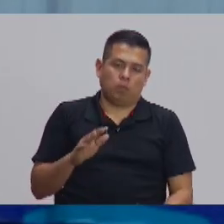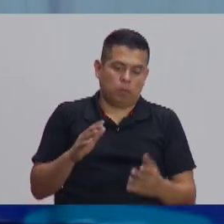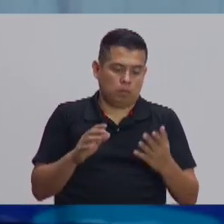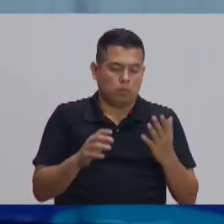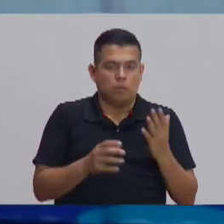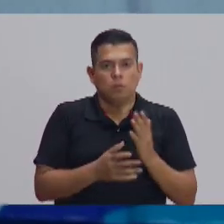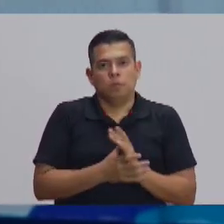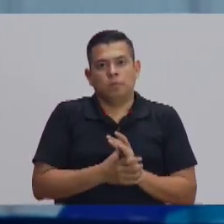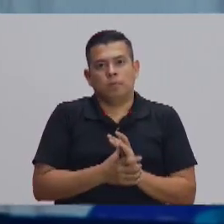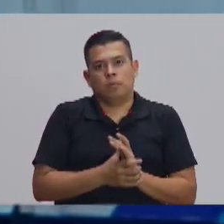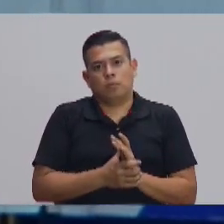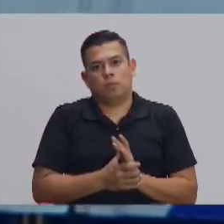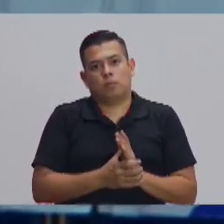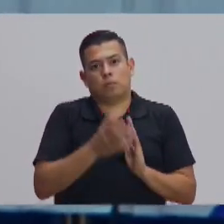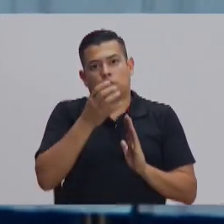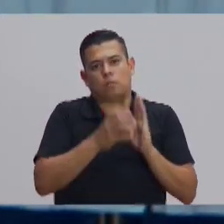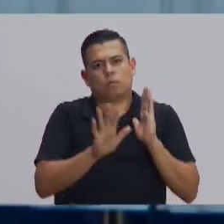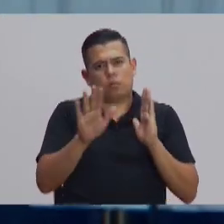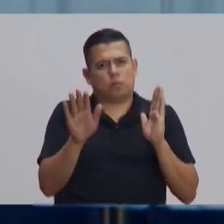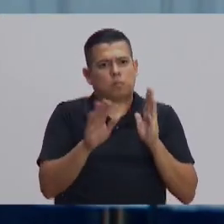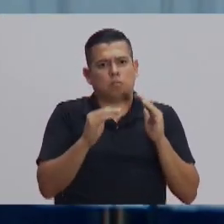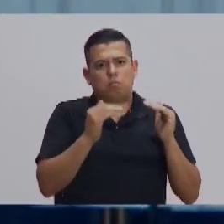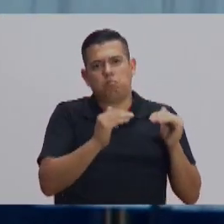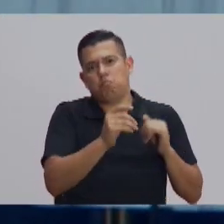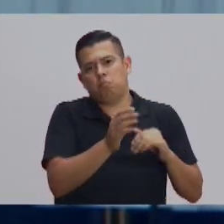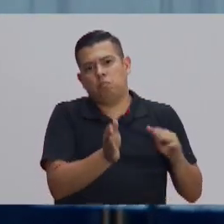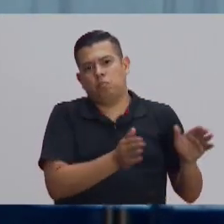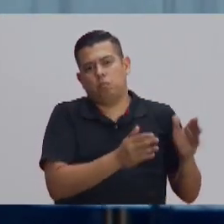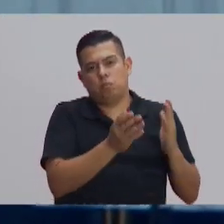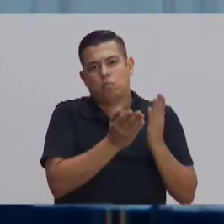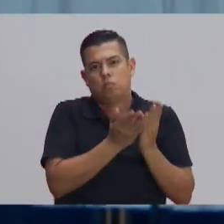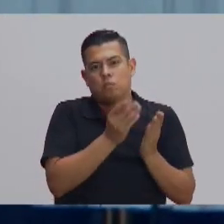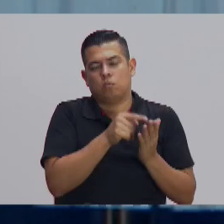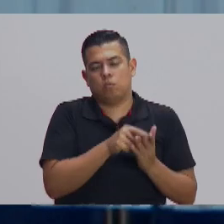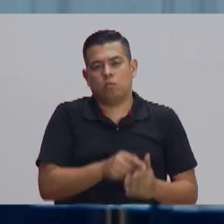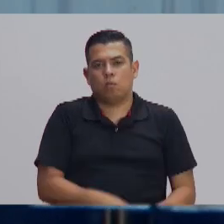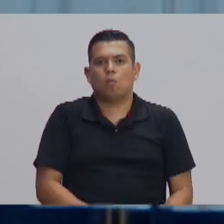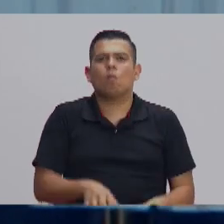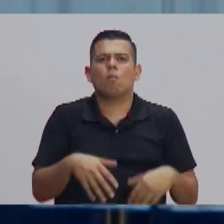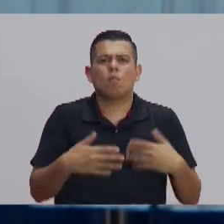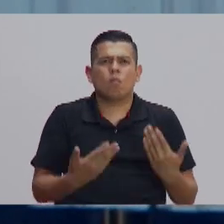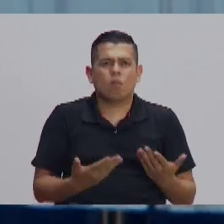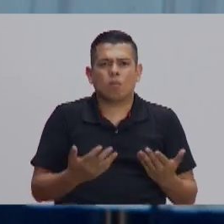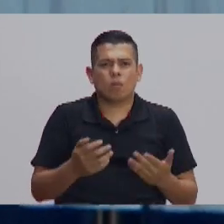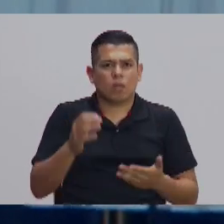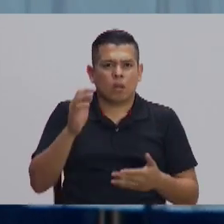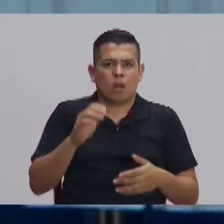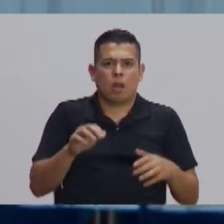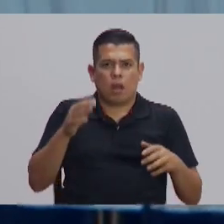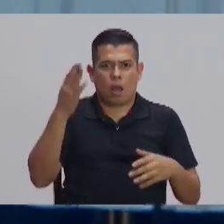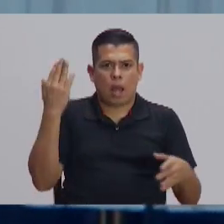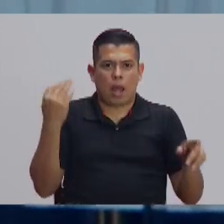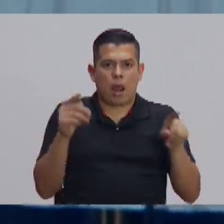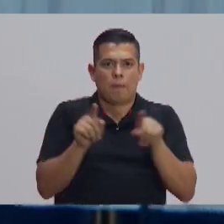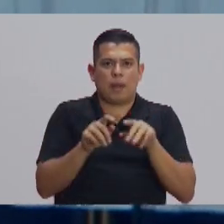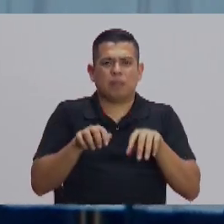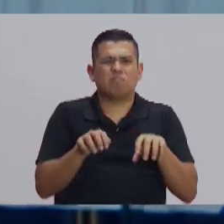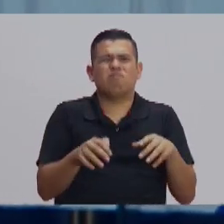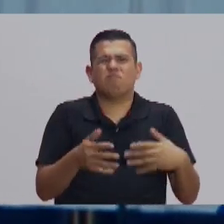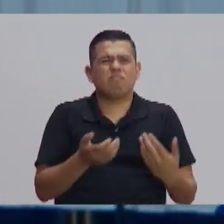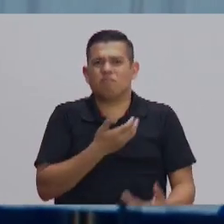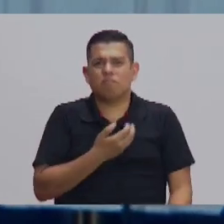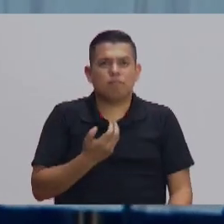5 pero usted me podrá hacer la pregunta hermana para ti y entonces qué les pasó mira qué bello